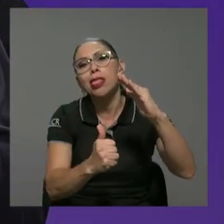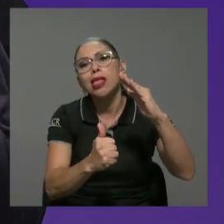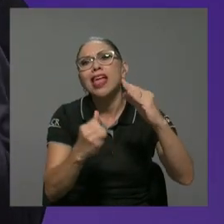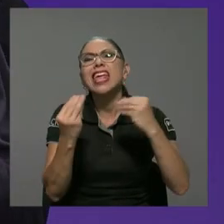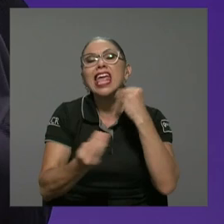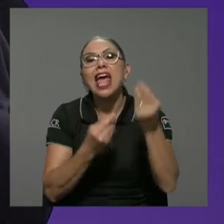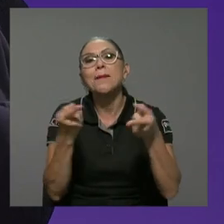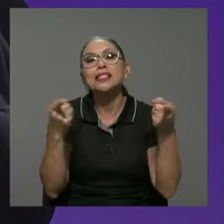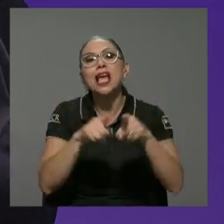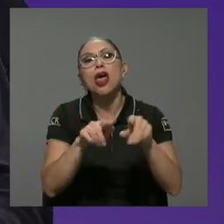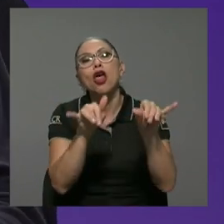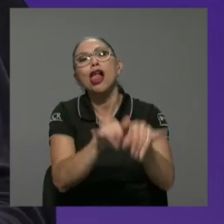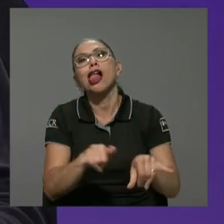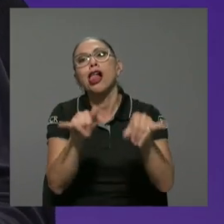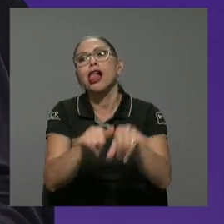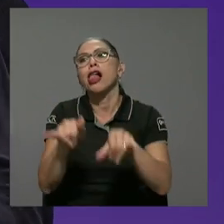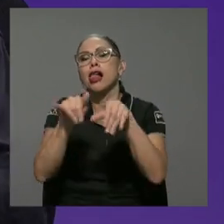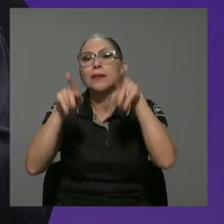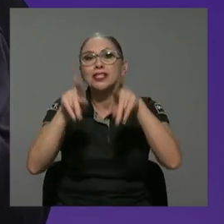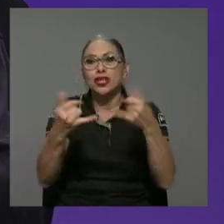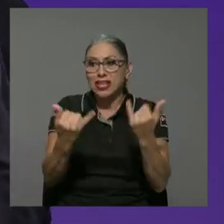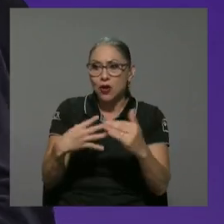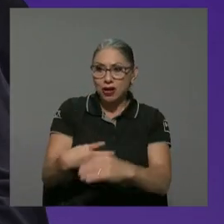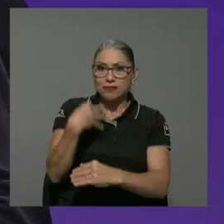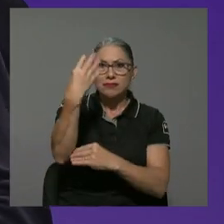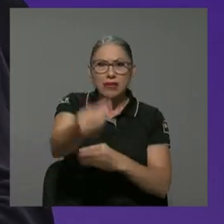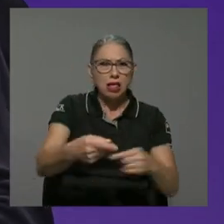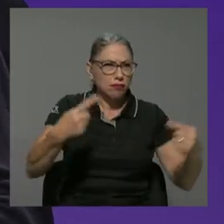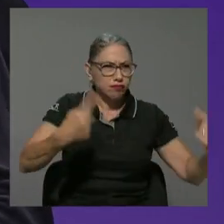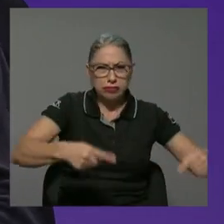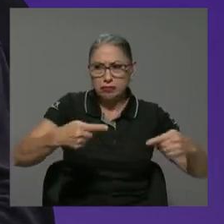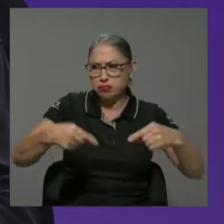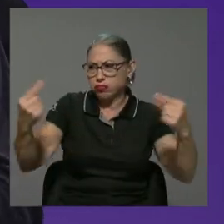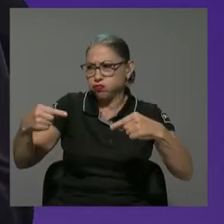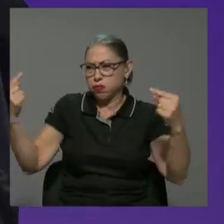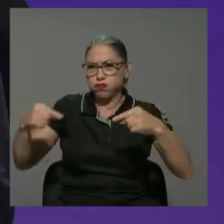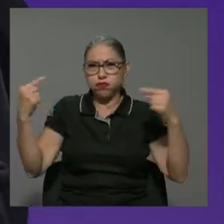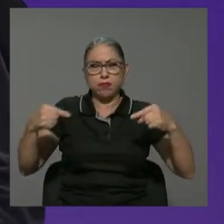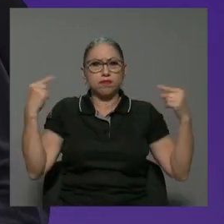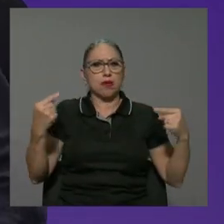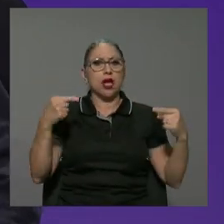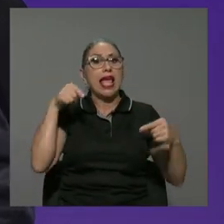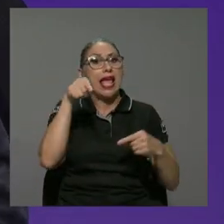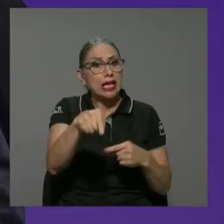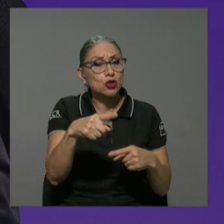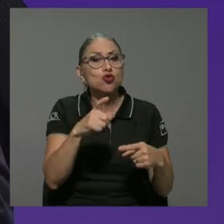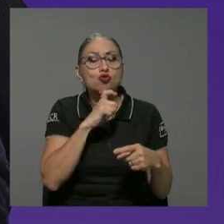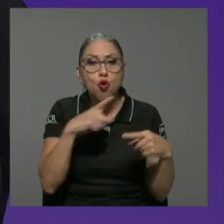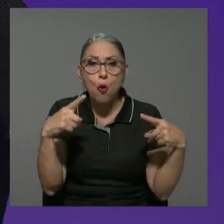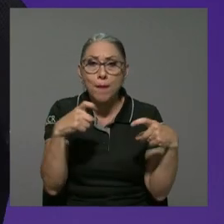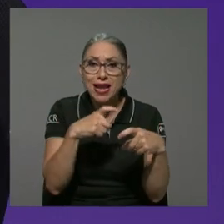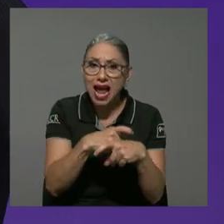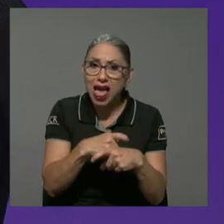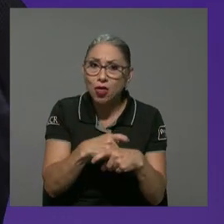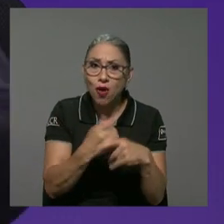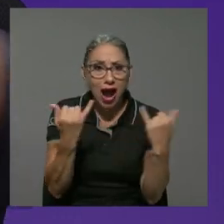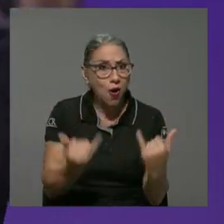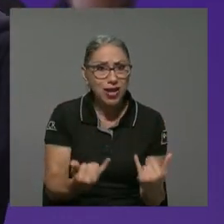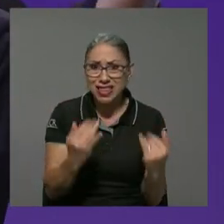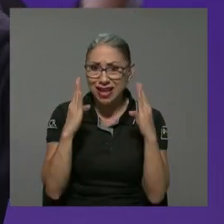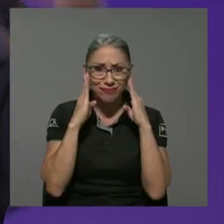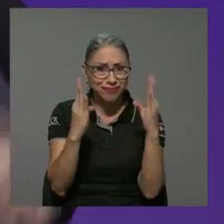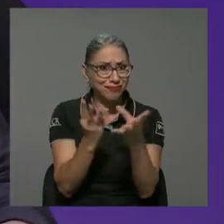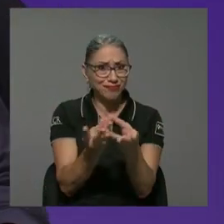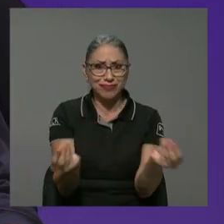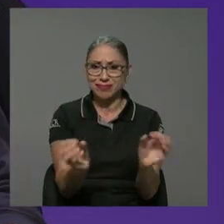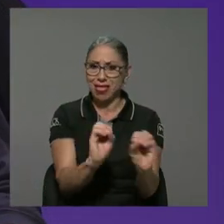decir, es un paquete muy complicado que no se está atendiendo y que es muy, muy urgente. Entonces, eso